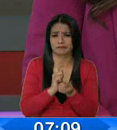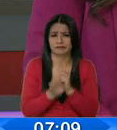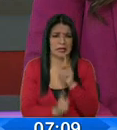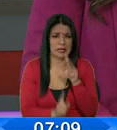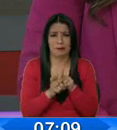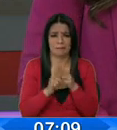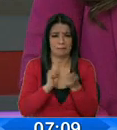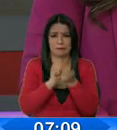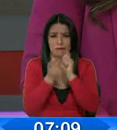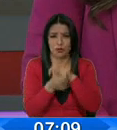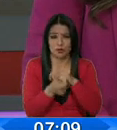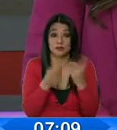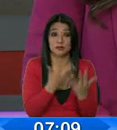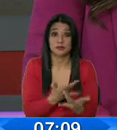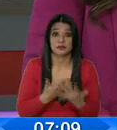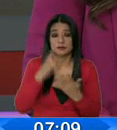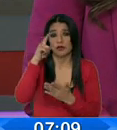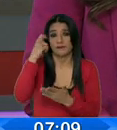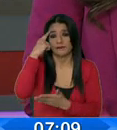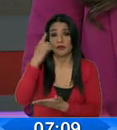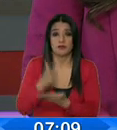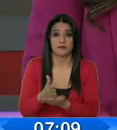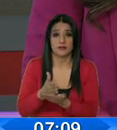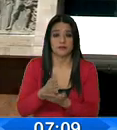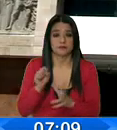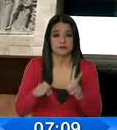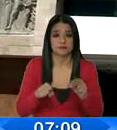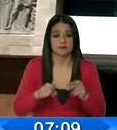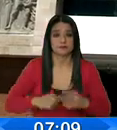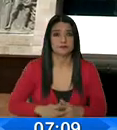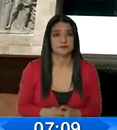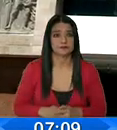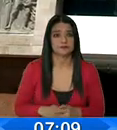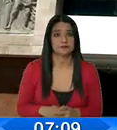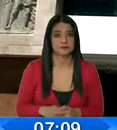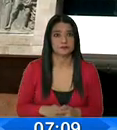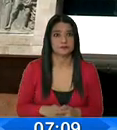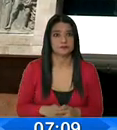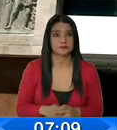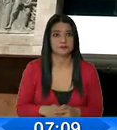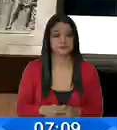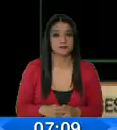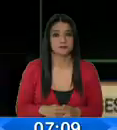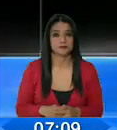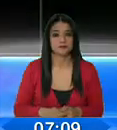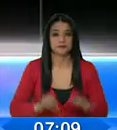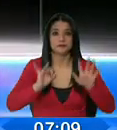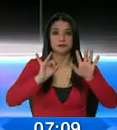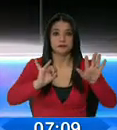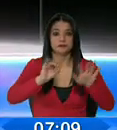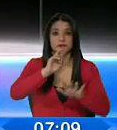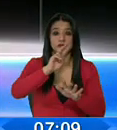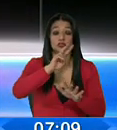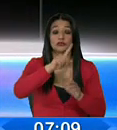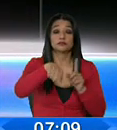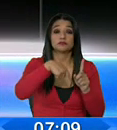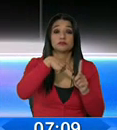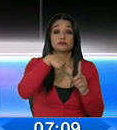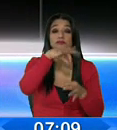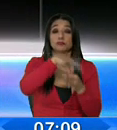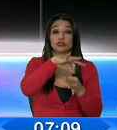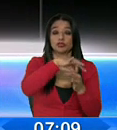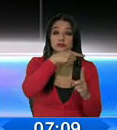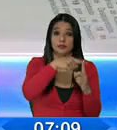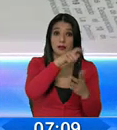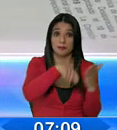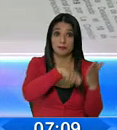se esperaría el veto del Ejecutivo. De que la Asamblea tome una decisión. Con 72 votos a favor se aprobó la Ley